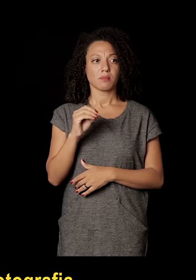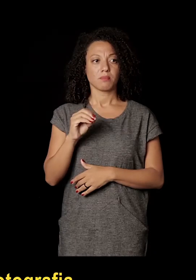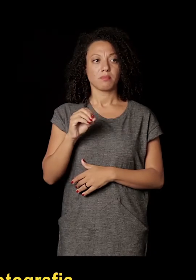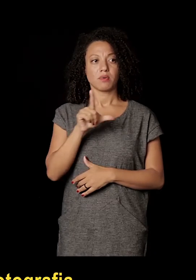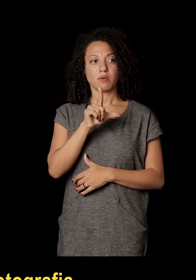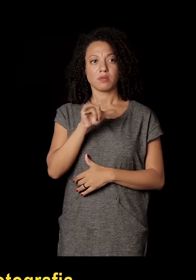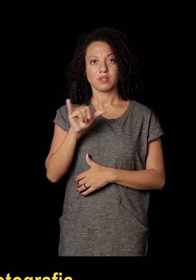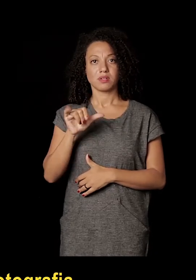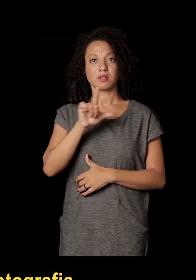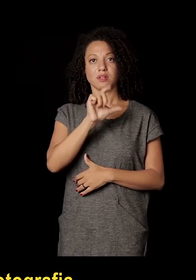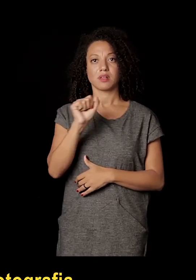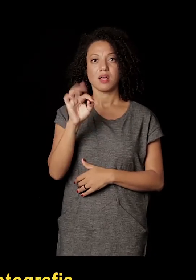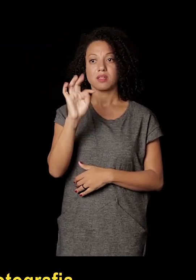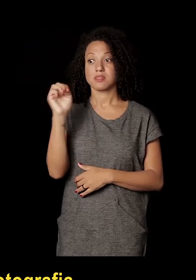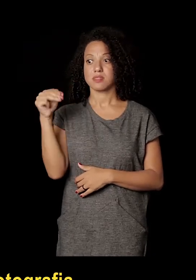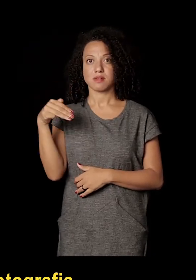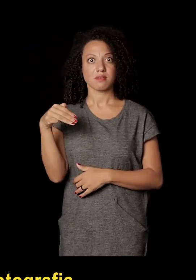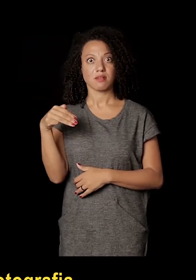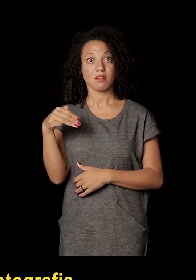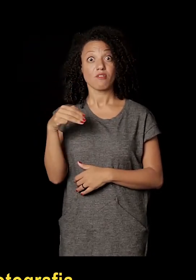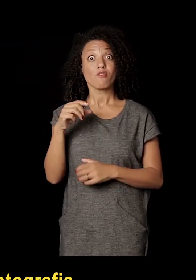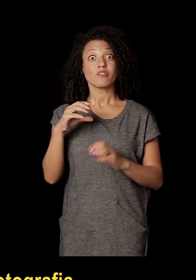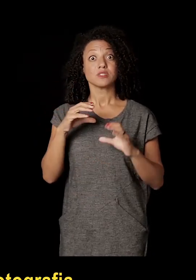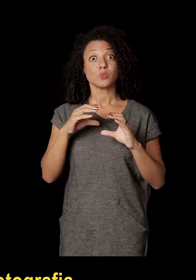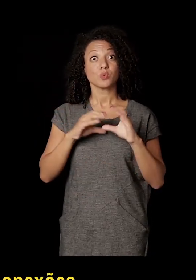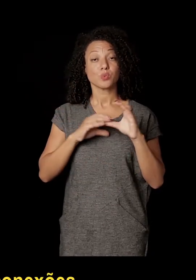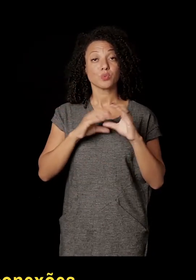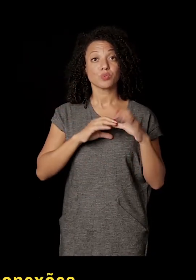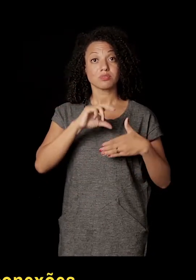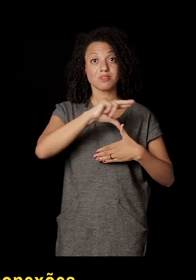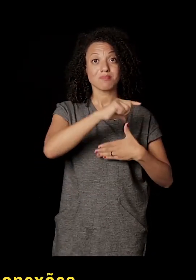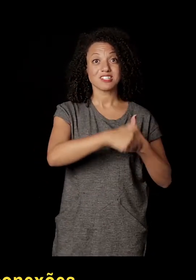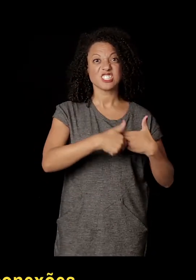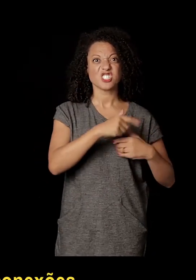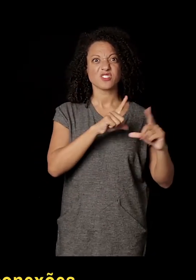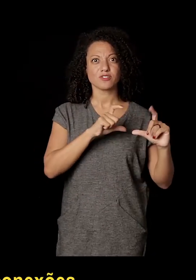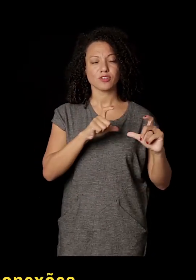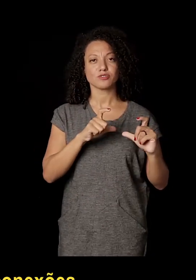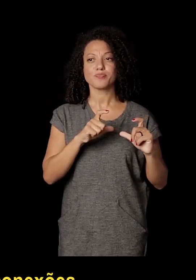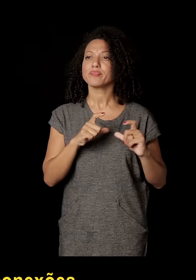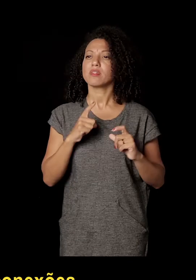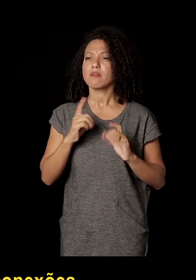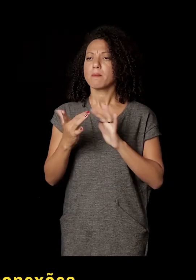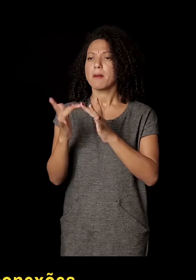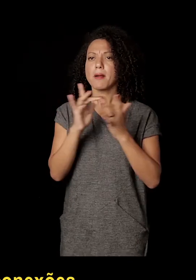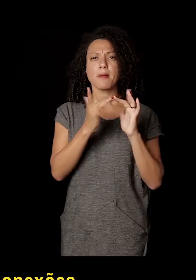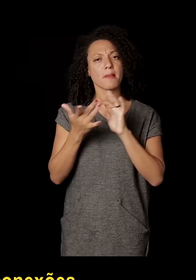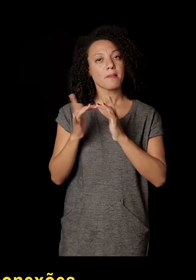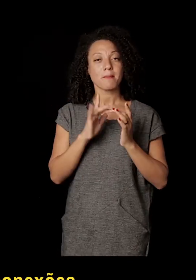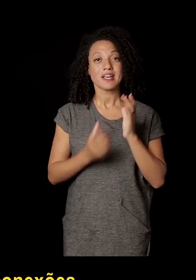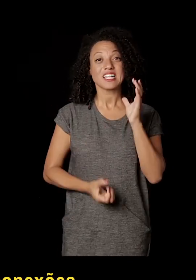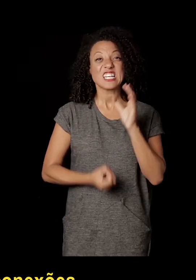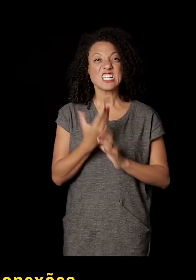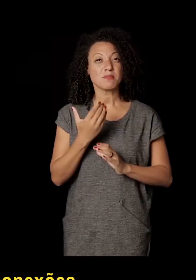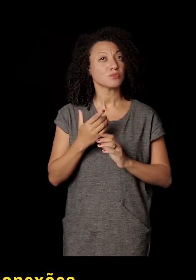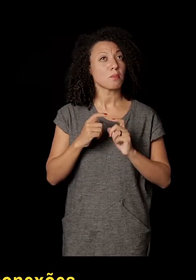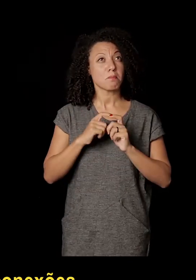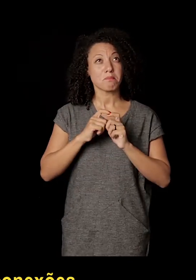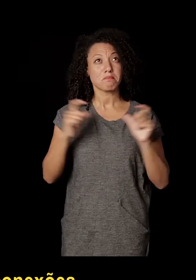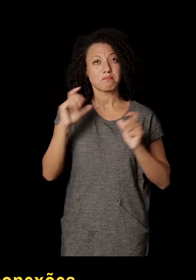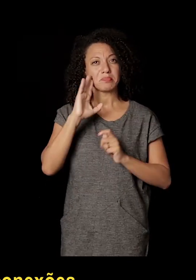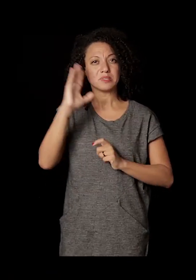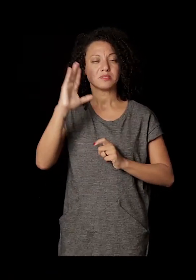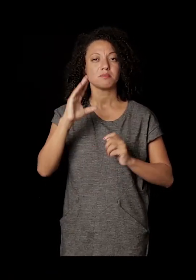un concurso de fotografía en América Latina y logramos, a través de estas redes, de estas conexiones, construir el concurso más grande de la